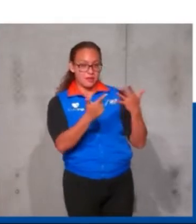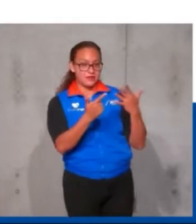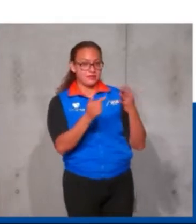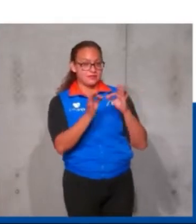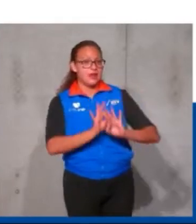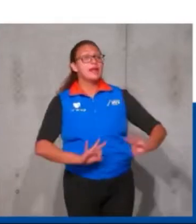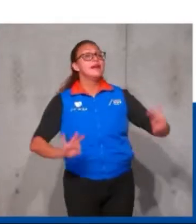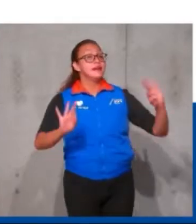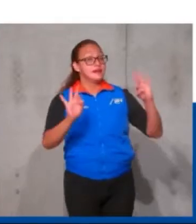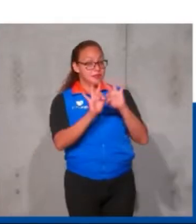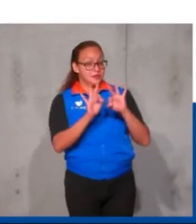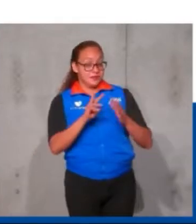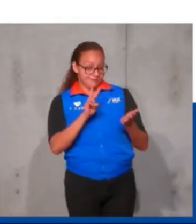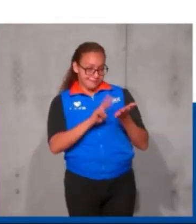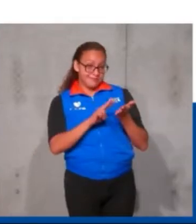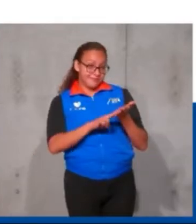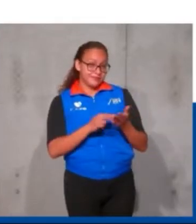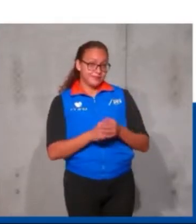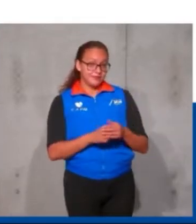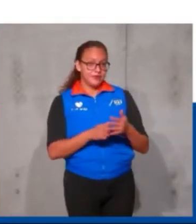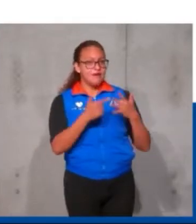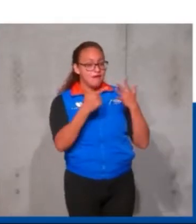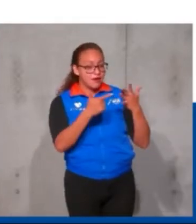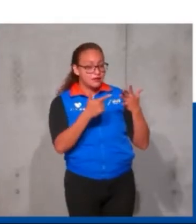materiales o relevantes, así los vamos a llamar,